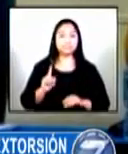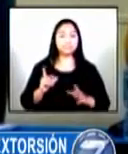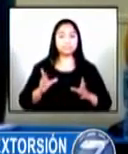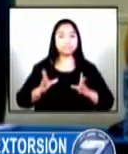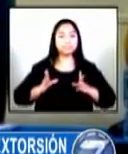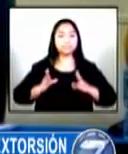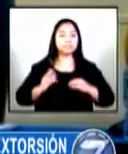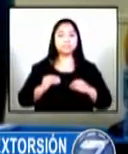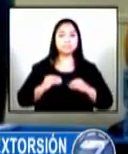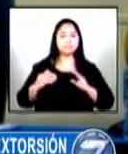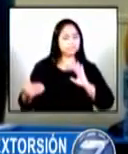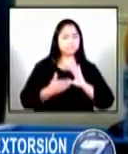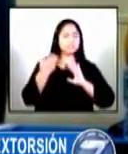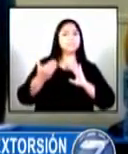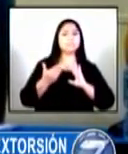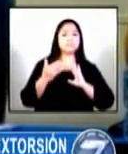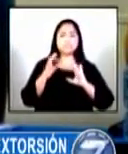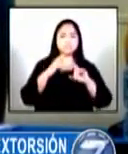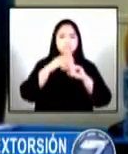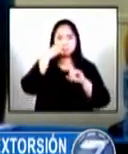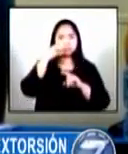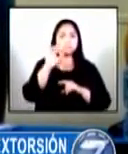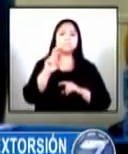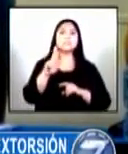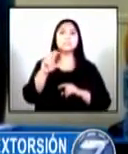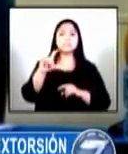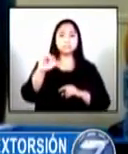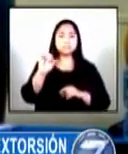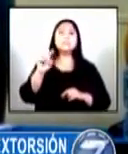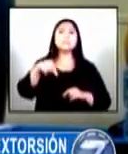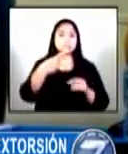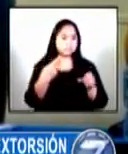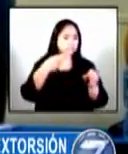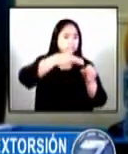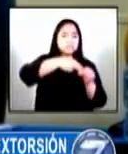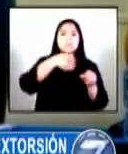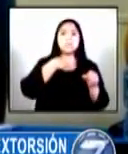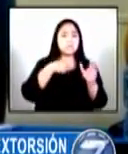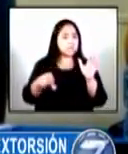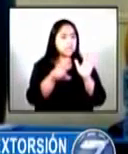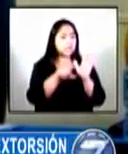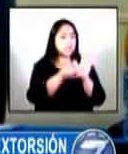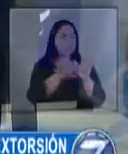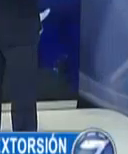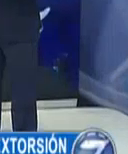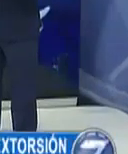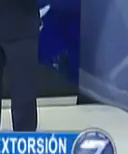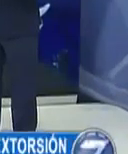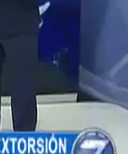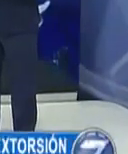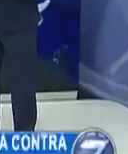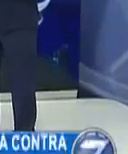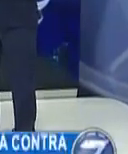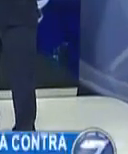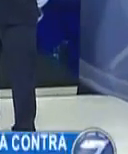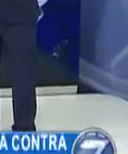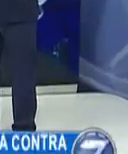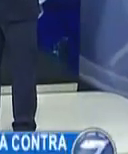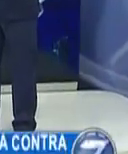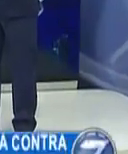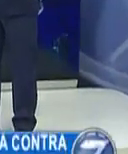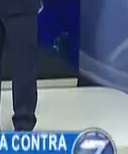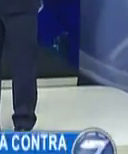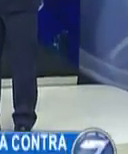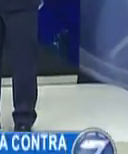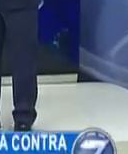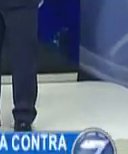la amenaza ni la extorsión, y estamos en un capítulo que no nos corresponde estar. De su misma gira de trabajo,